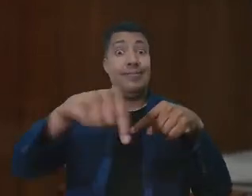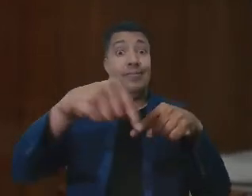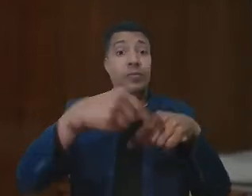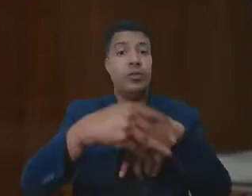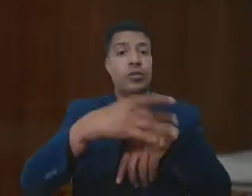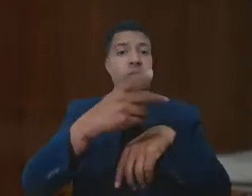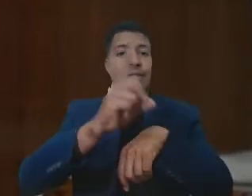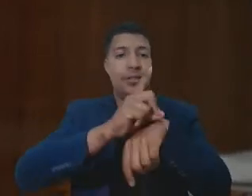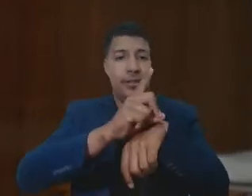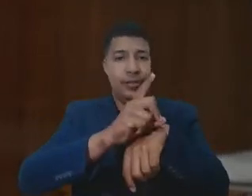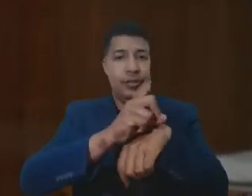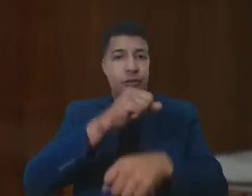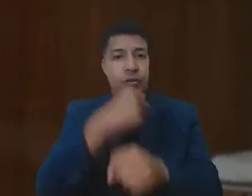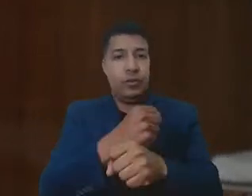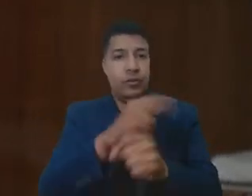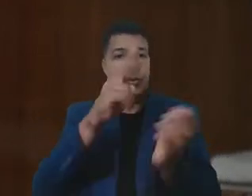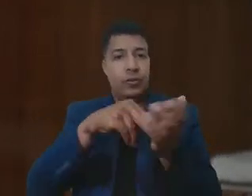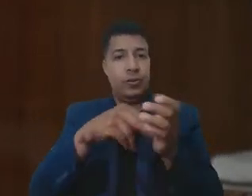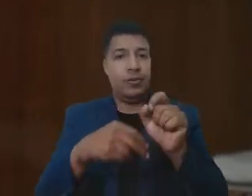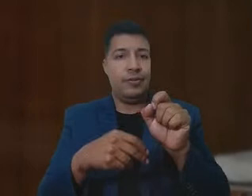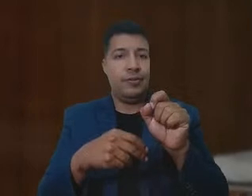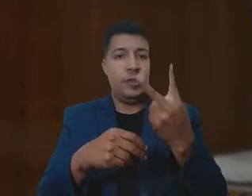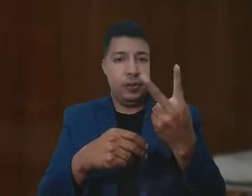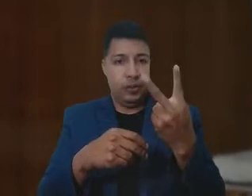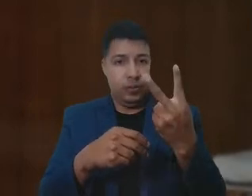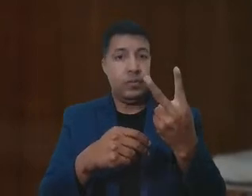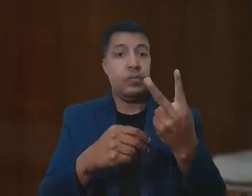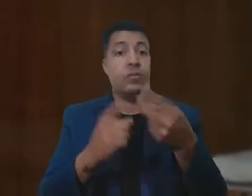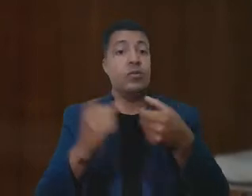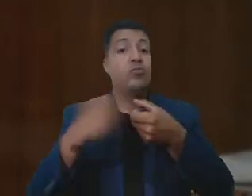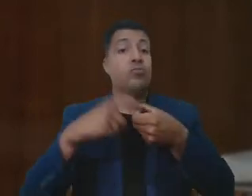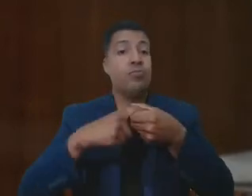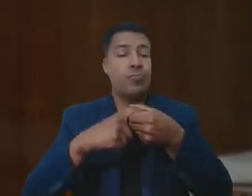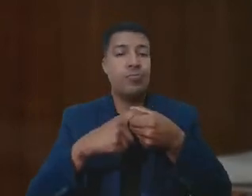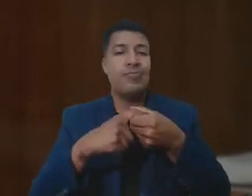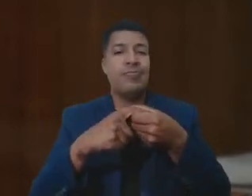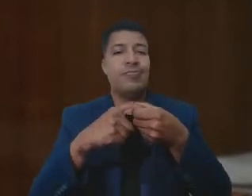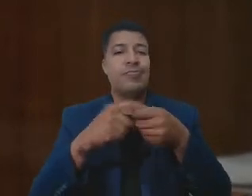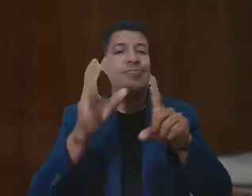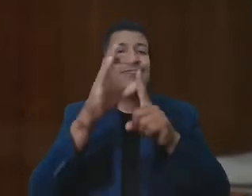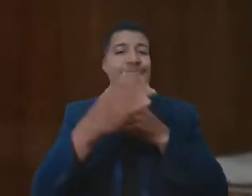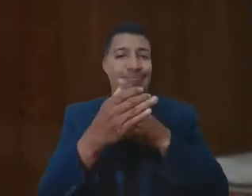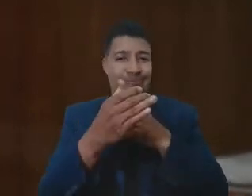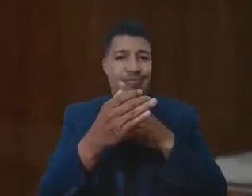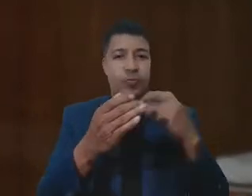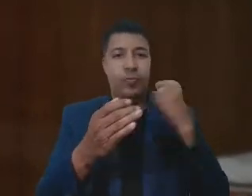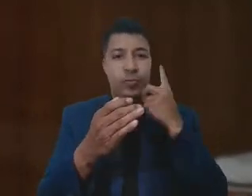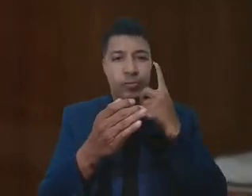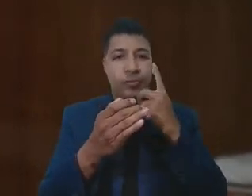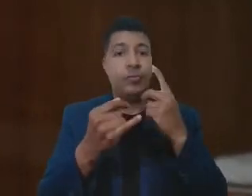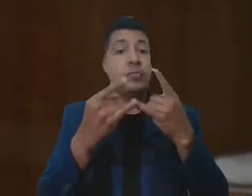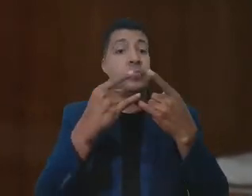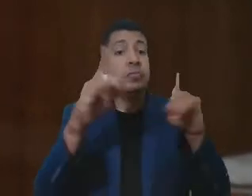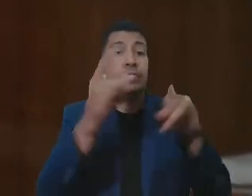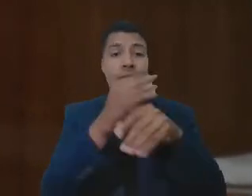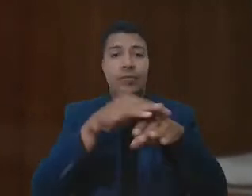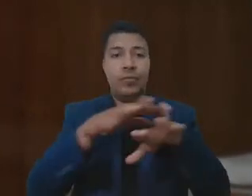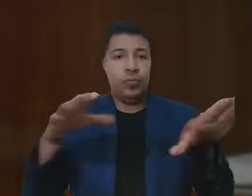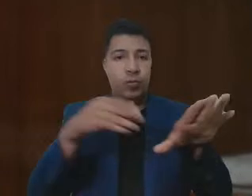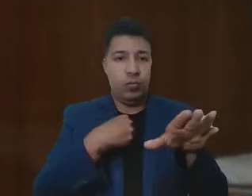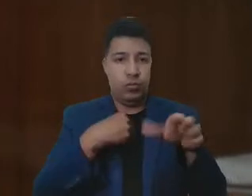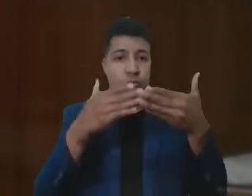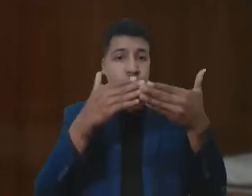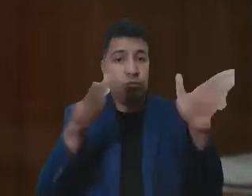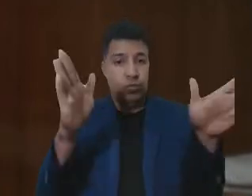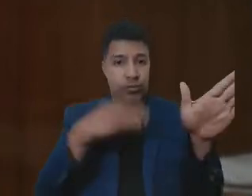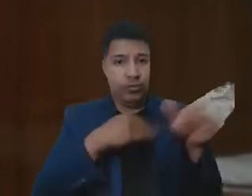año 2022, atentamente los integrantes de la Comisión Legislativa de Transparencia, Acceso a la Información Pública, Protección de